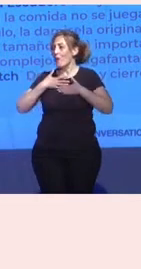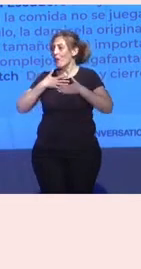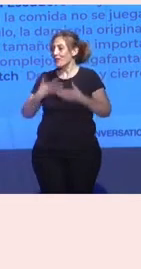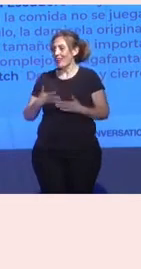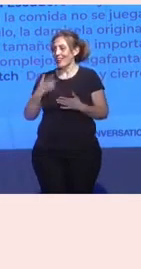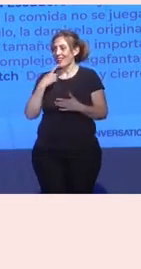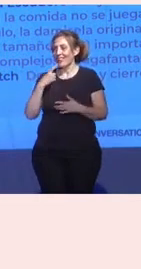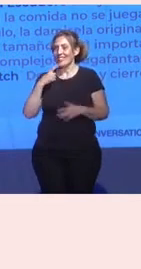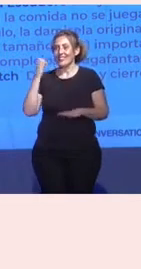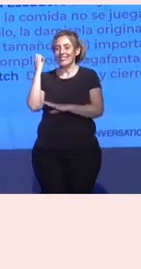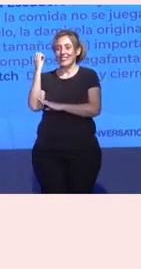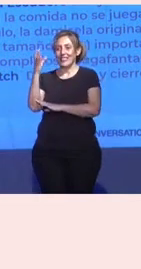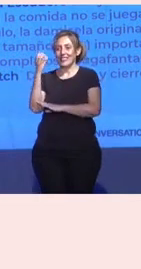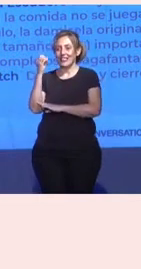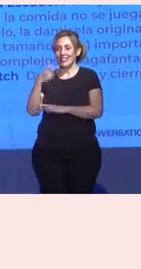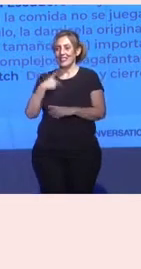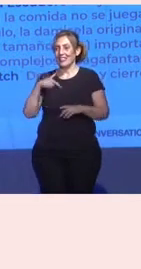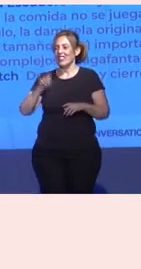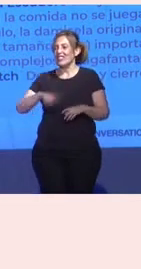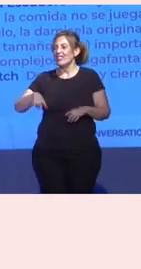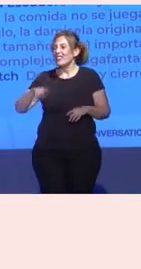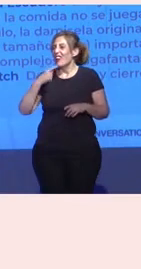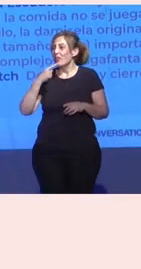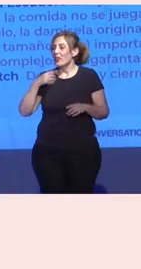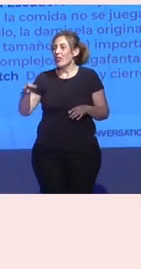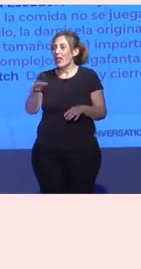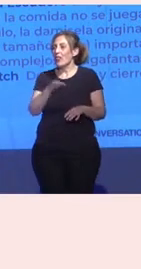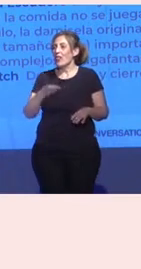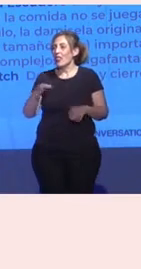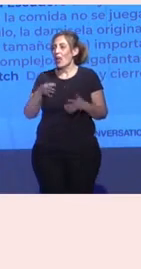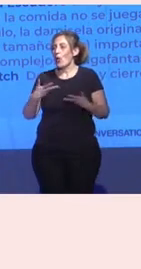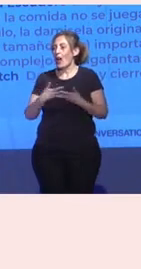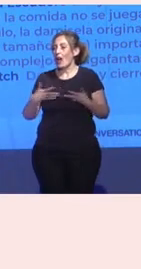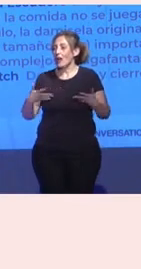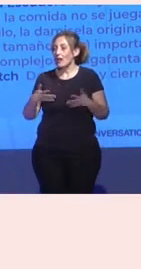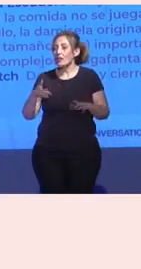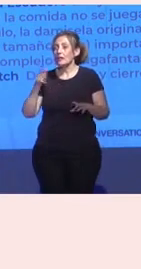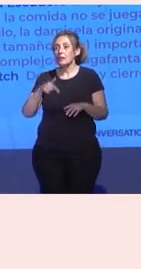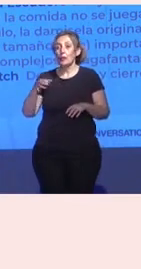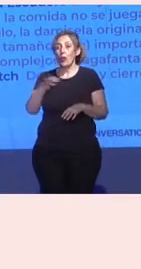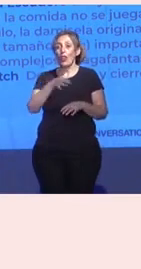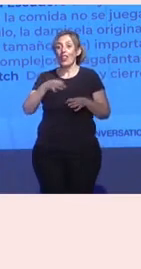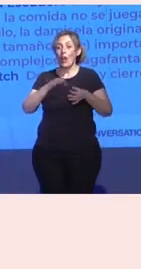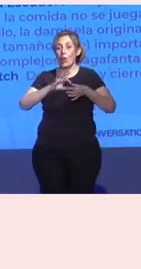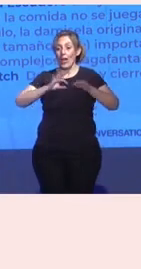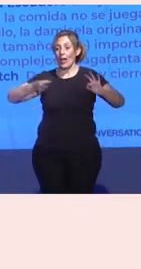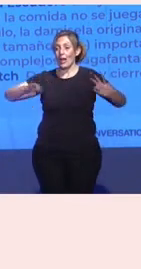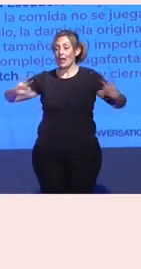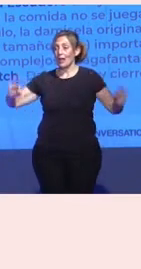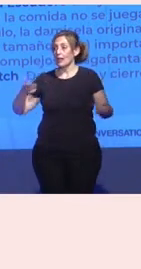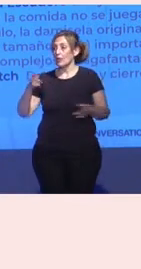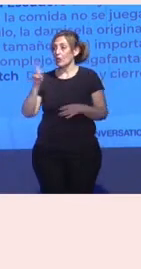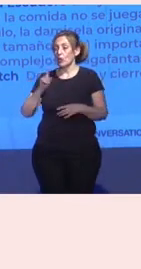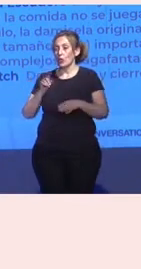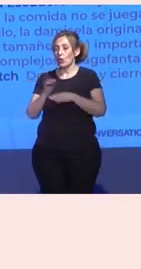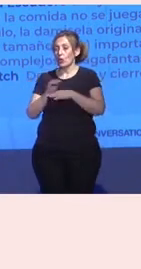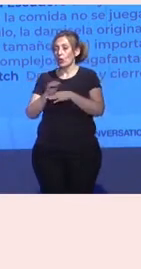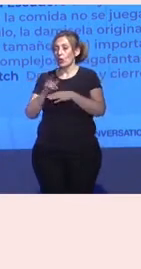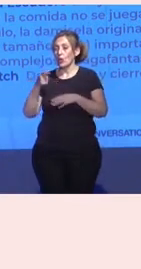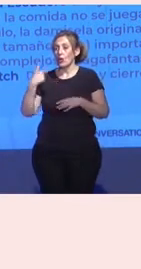siguiente charla va de granjas de células a lo grande pero en vez de cultivar líneas celulares cultivan